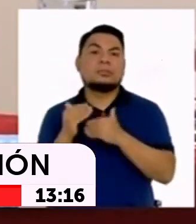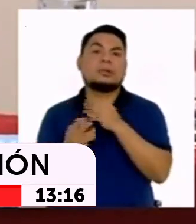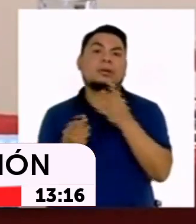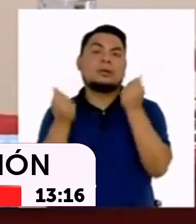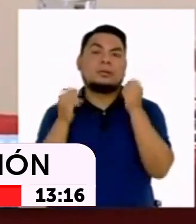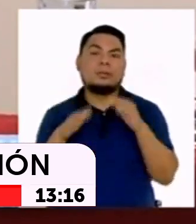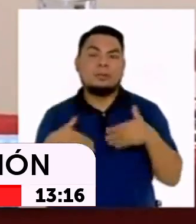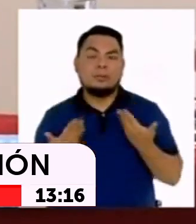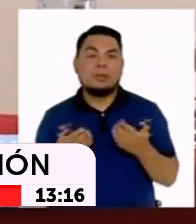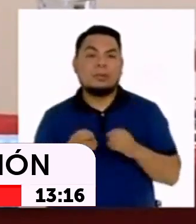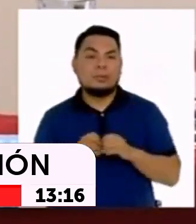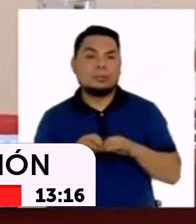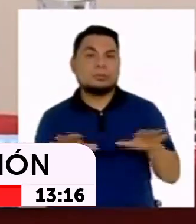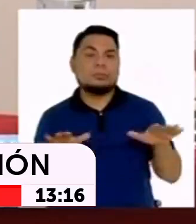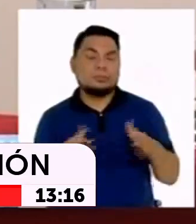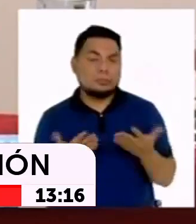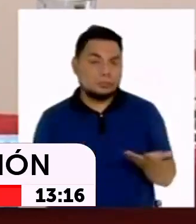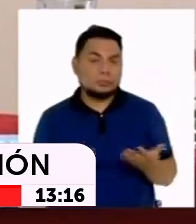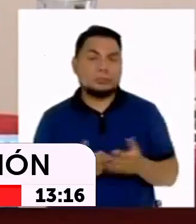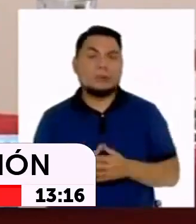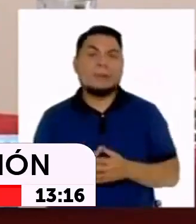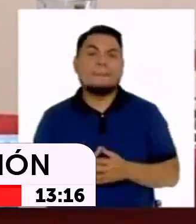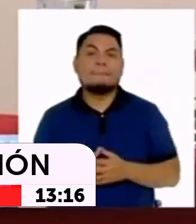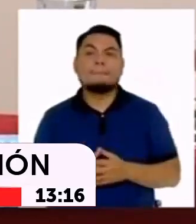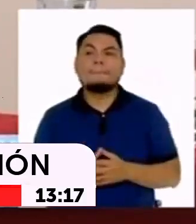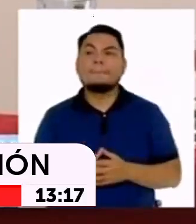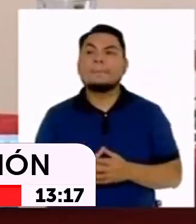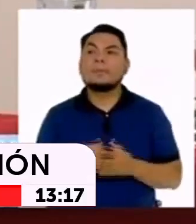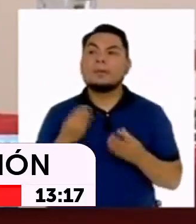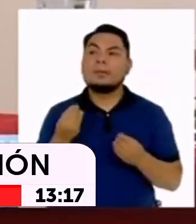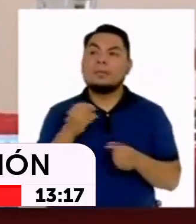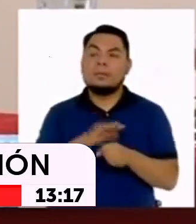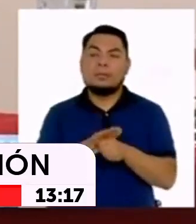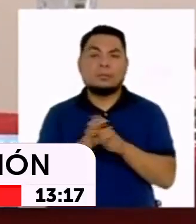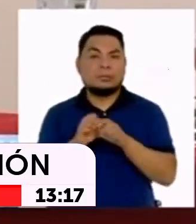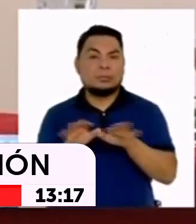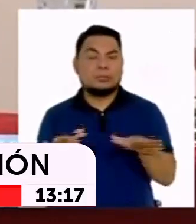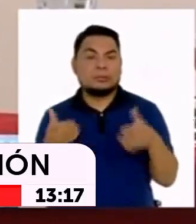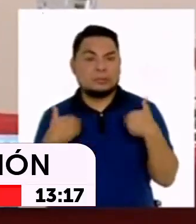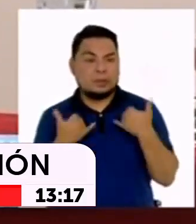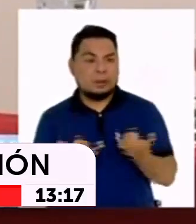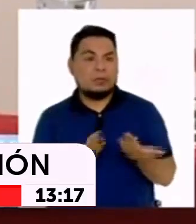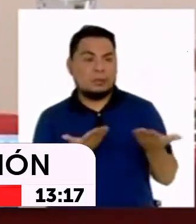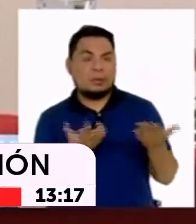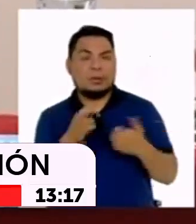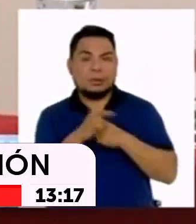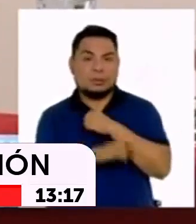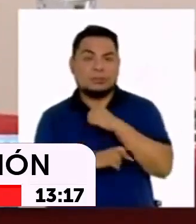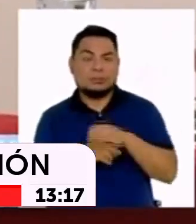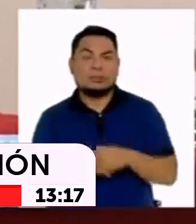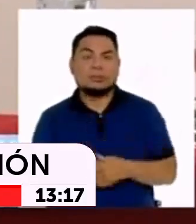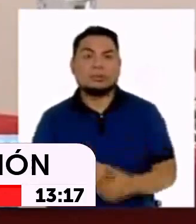rápido que se podría producir por estas variantes que tenemos ahora en el país.